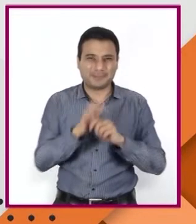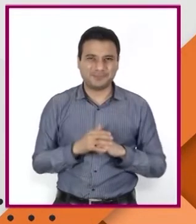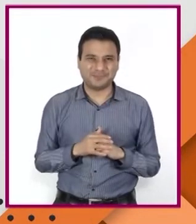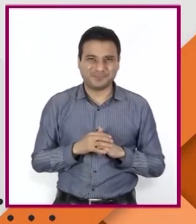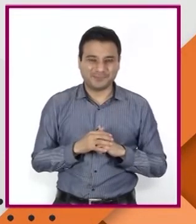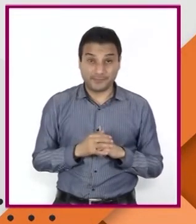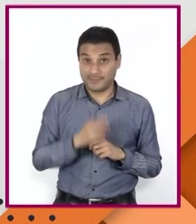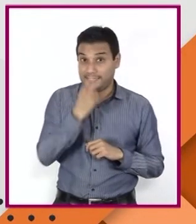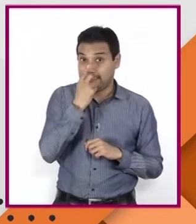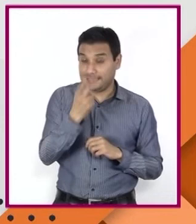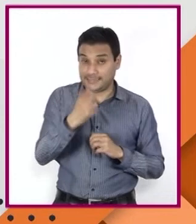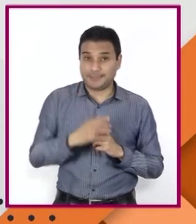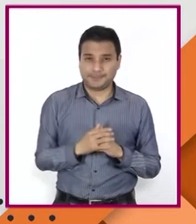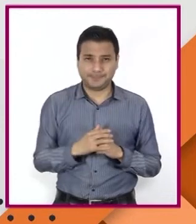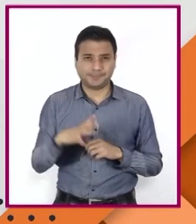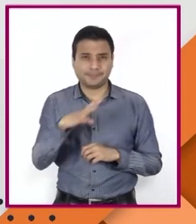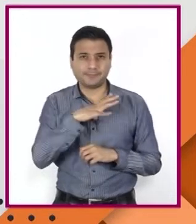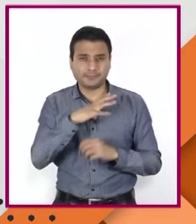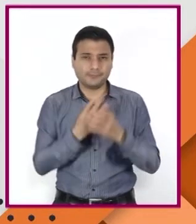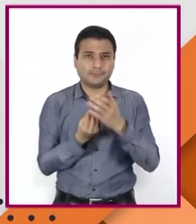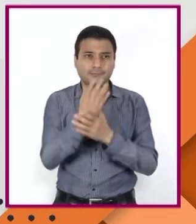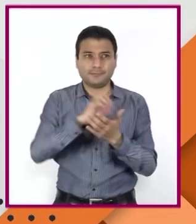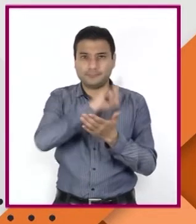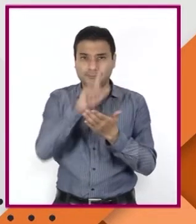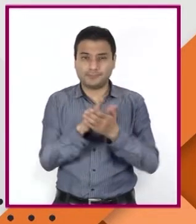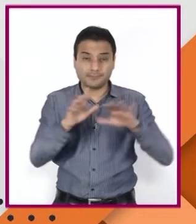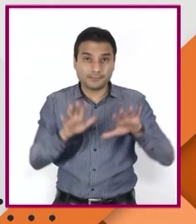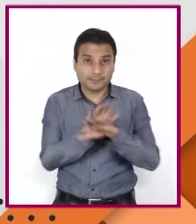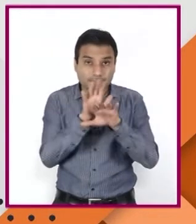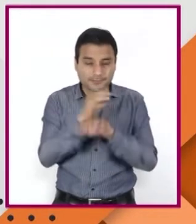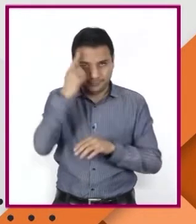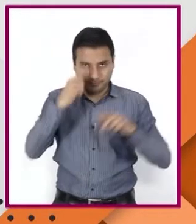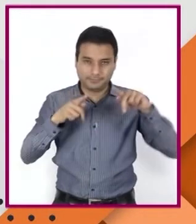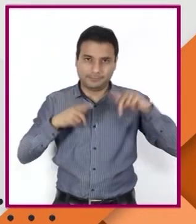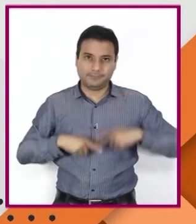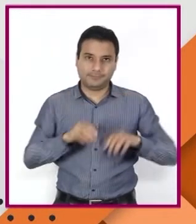que establecieron una serie de reformas para ayudar a los trabajadores.